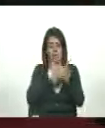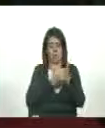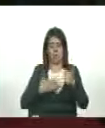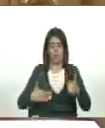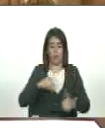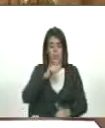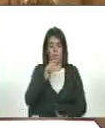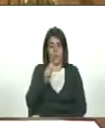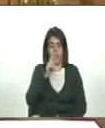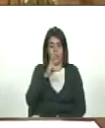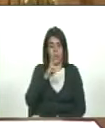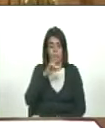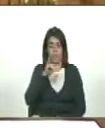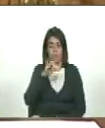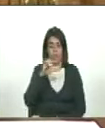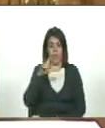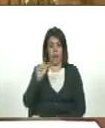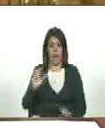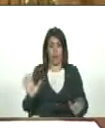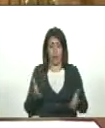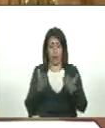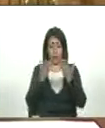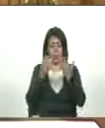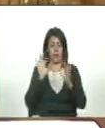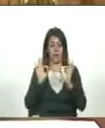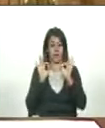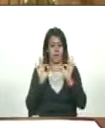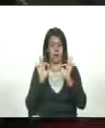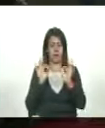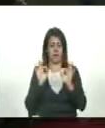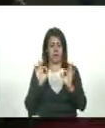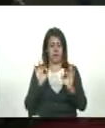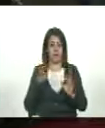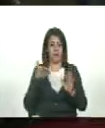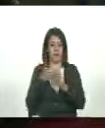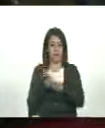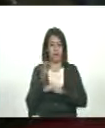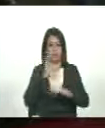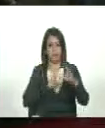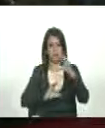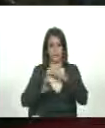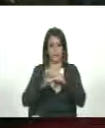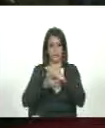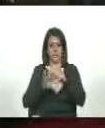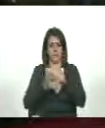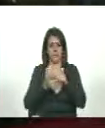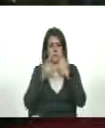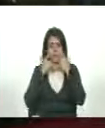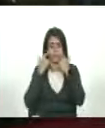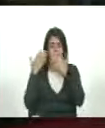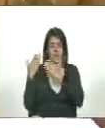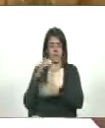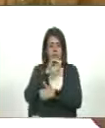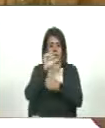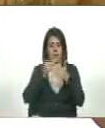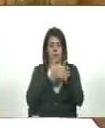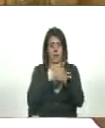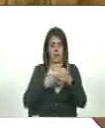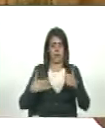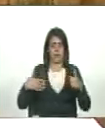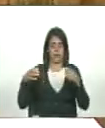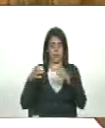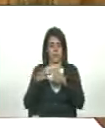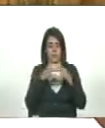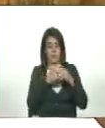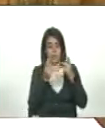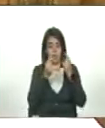vicepresidenta Gabriela Jiménez, que está dando un impulso particular y especial a la ciencia y la tecnología, al vicepresidente